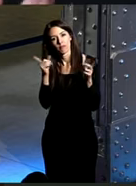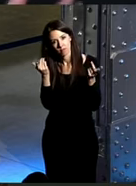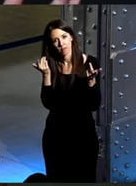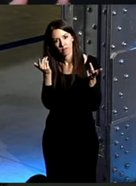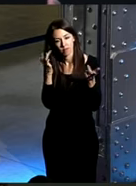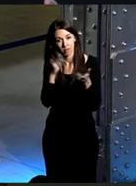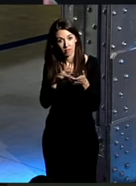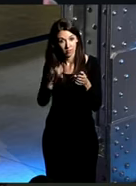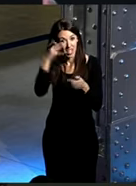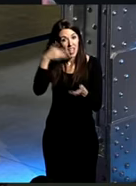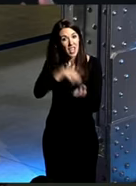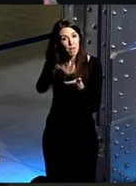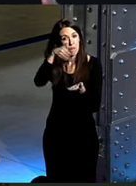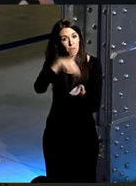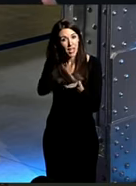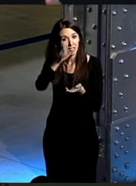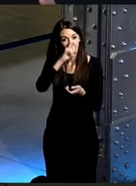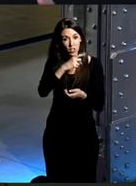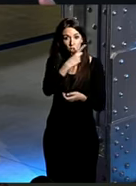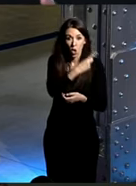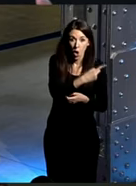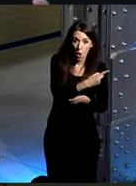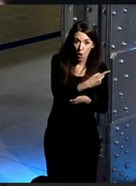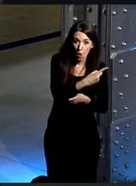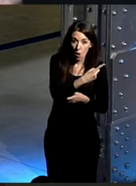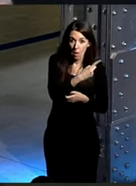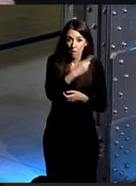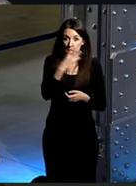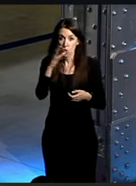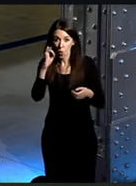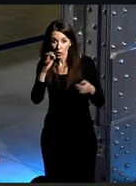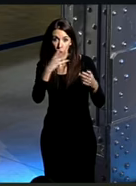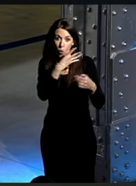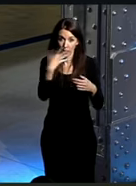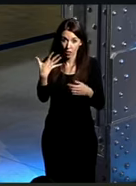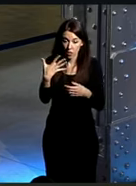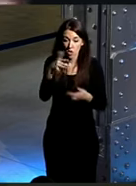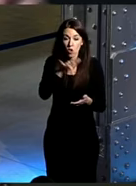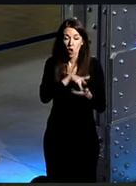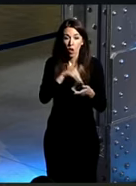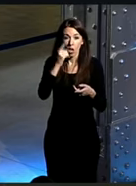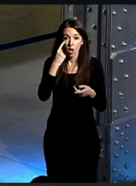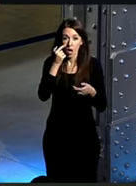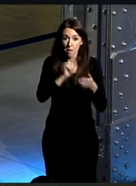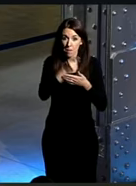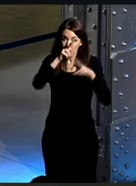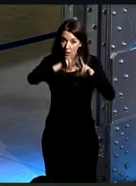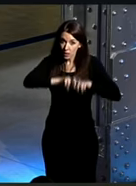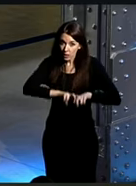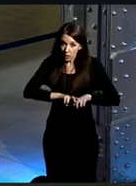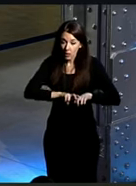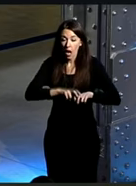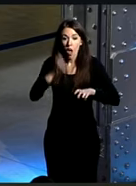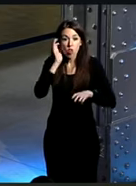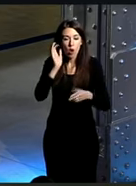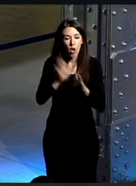Cuando se inventa la imprenta, año 1445, y tenemos el mapa, hay una investigadora que se llama Elizabeth Einstein,